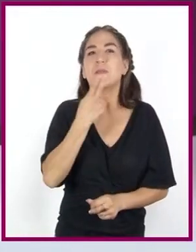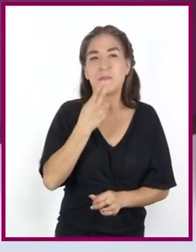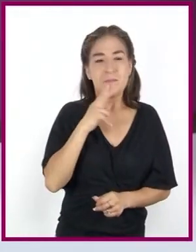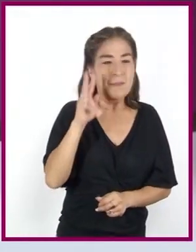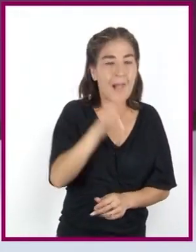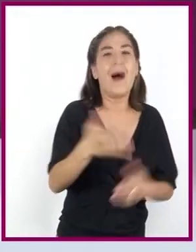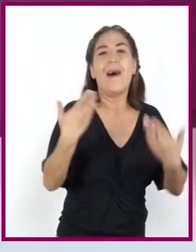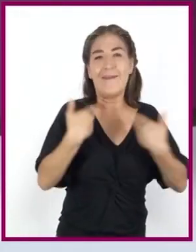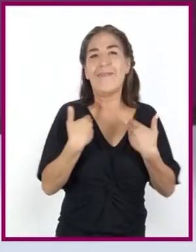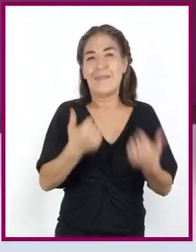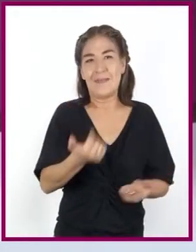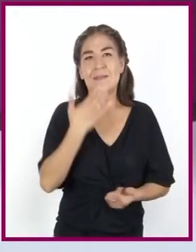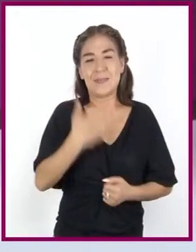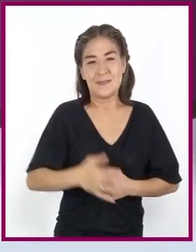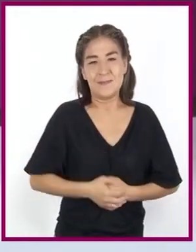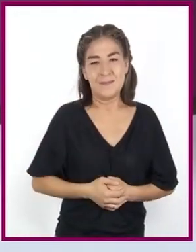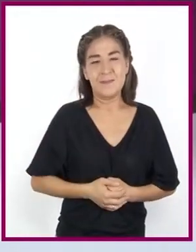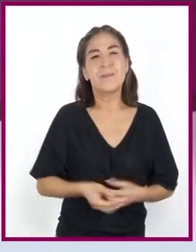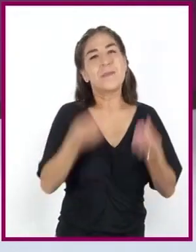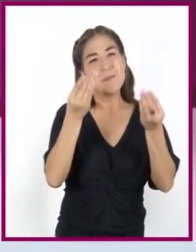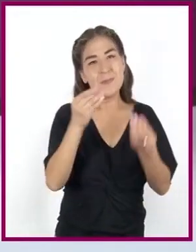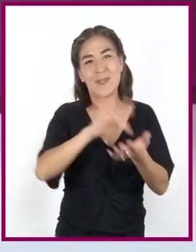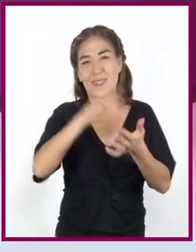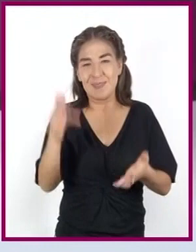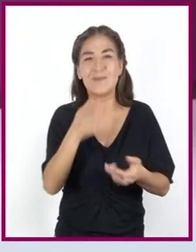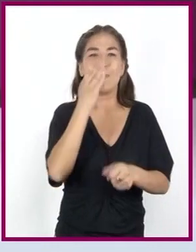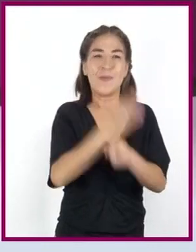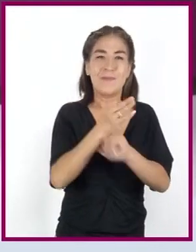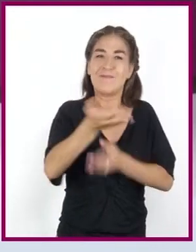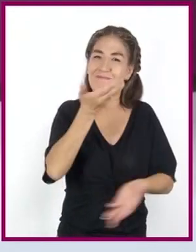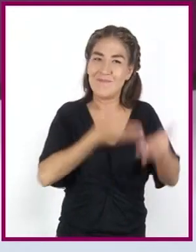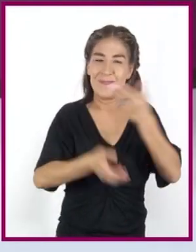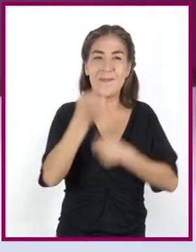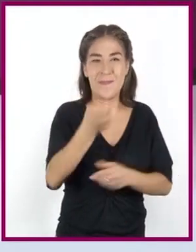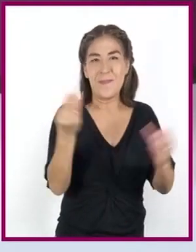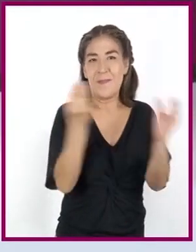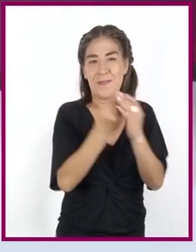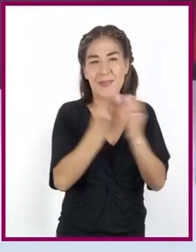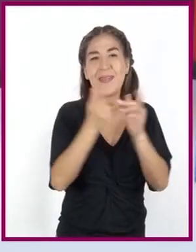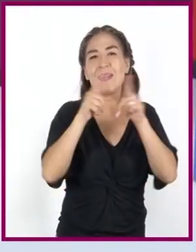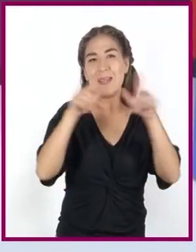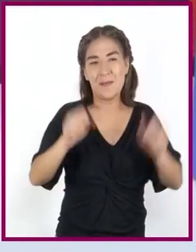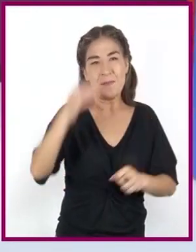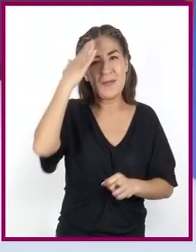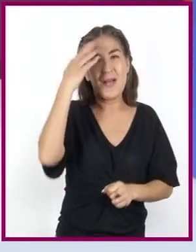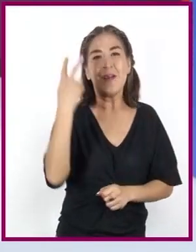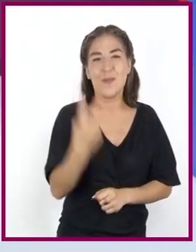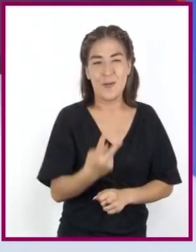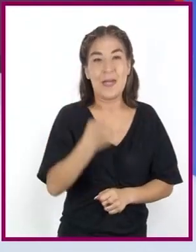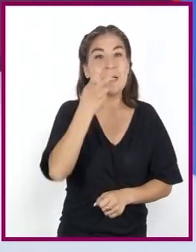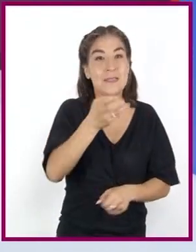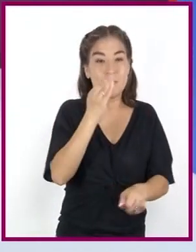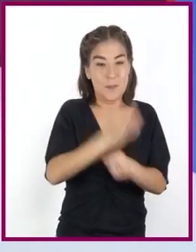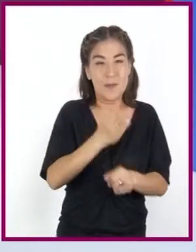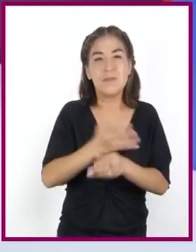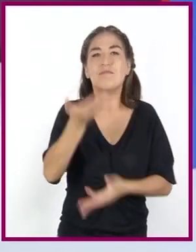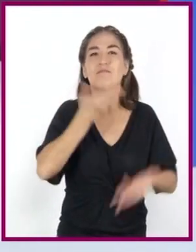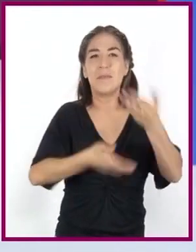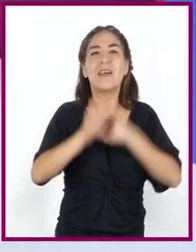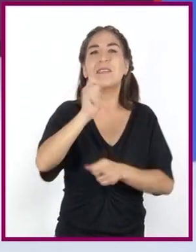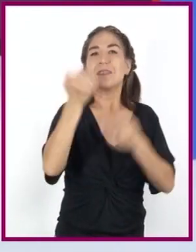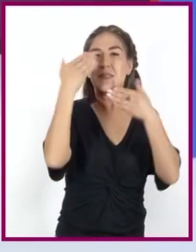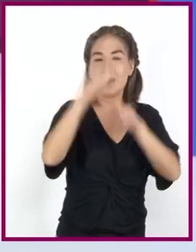mucha utilidad. Gracias por compartir con nosotros esta sesión de Lengua Materna 2, en la que hemos compartido